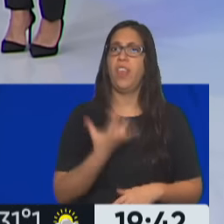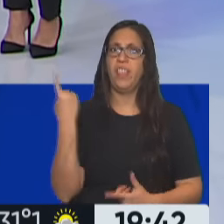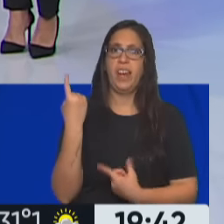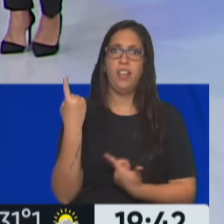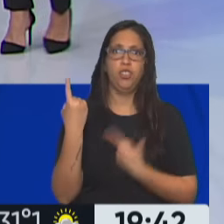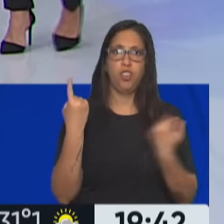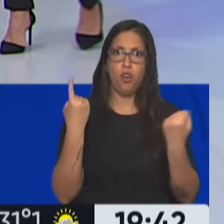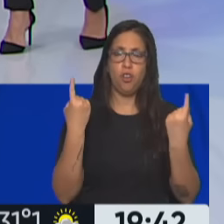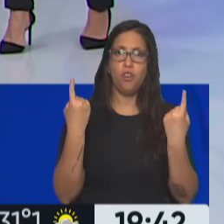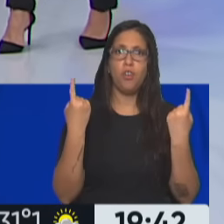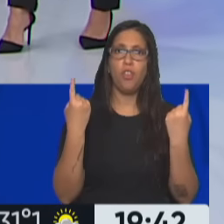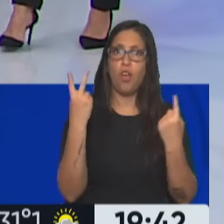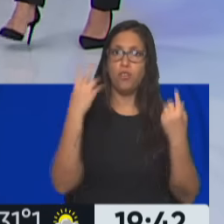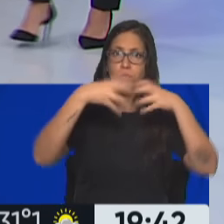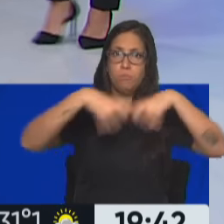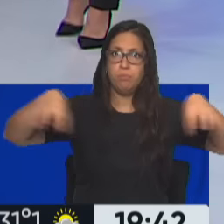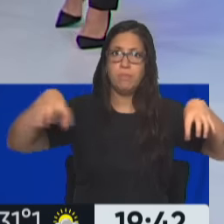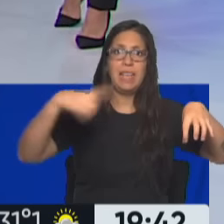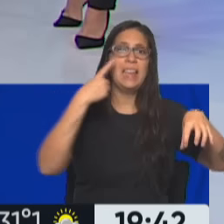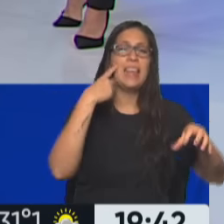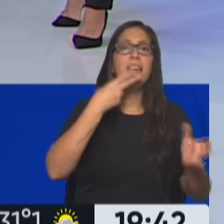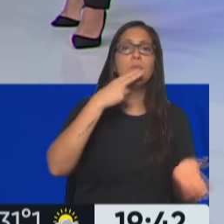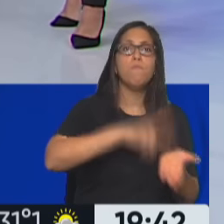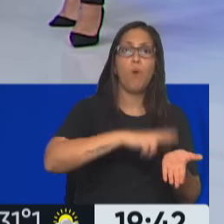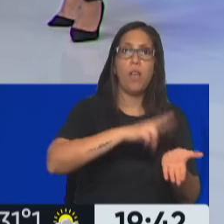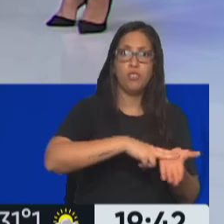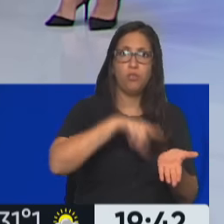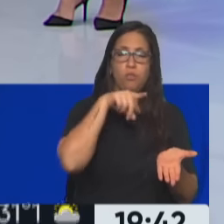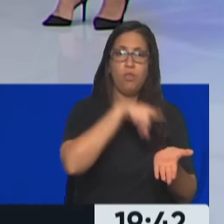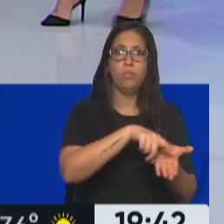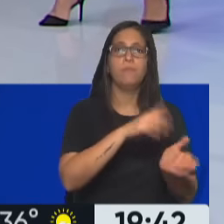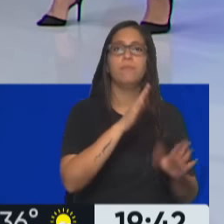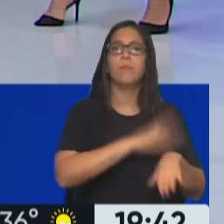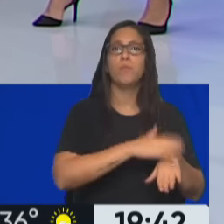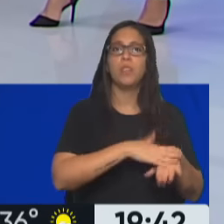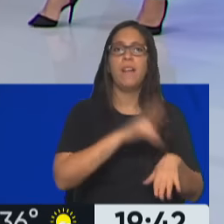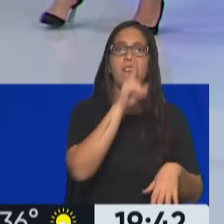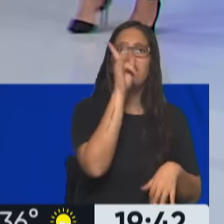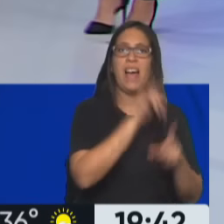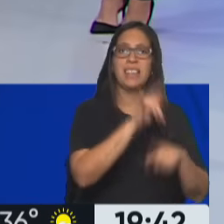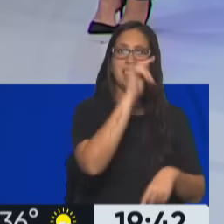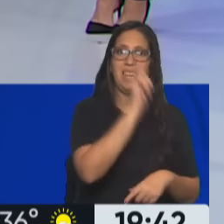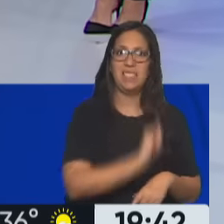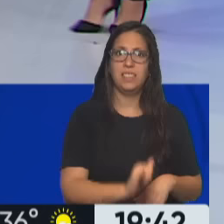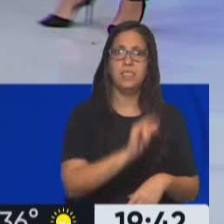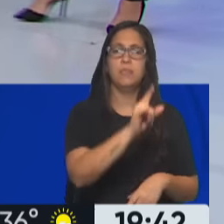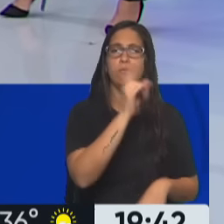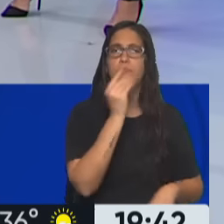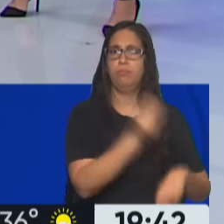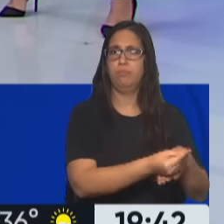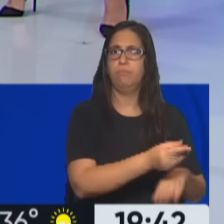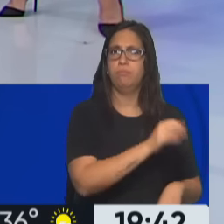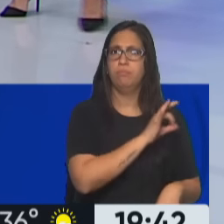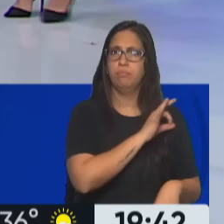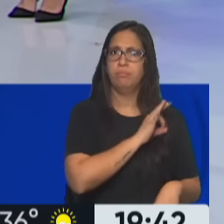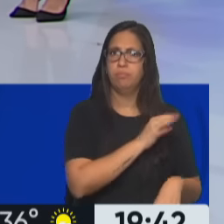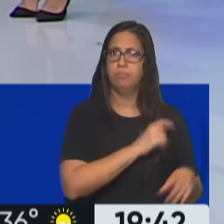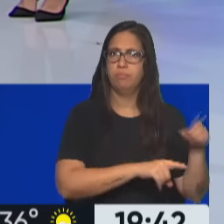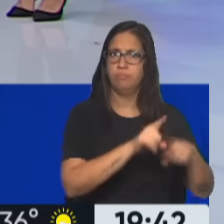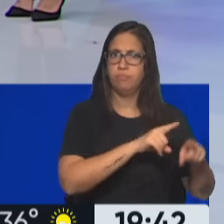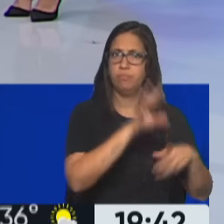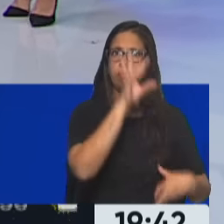lado, la Dirección General Impositiva, que va a estar a cargo de Andrés Vázquez, un funcionario de carrera en el organismo